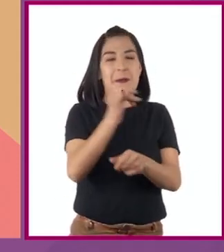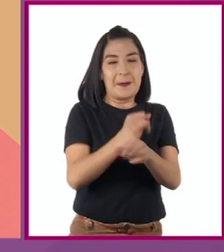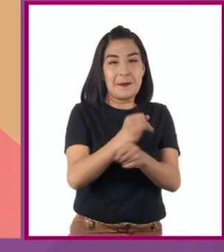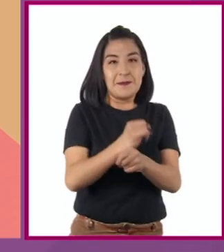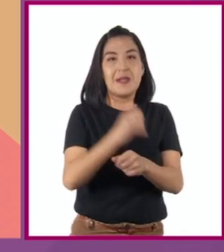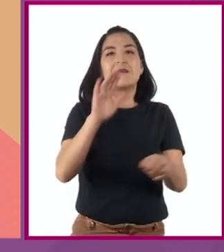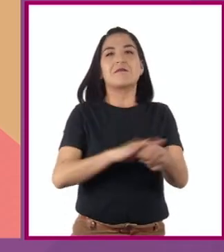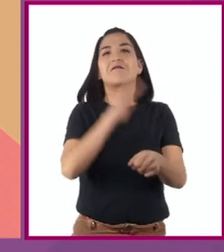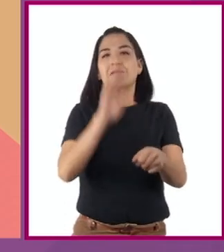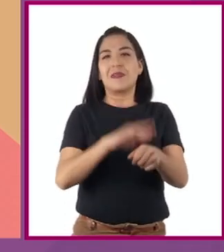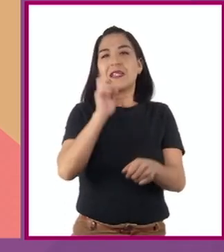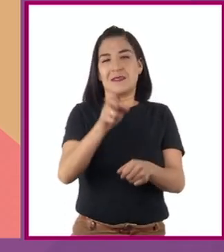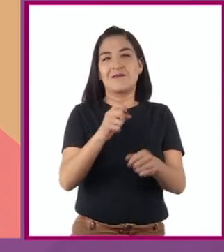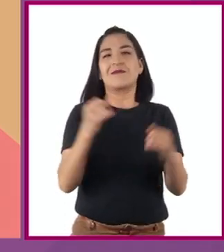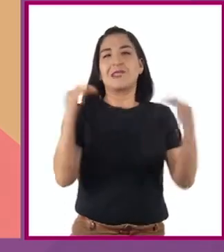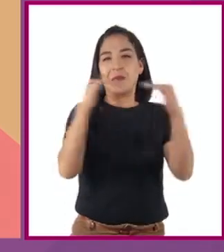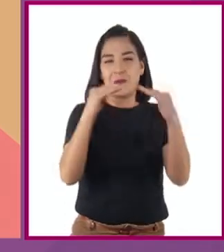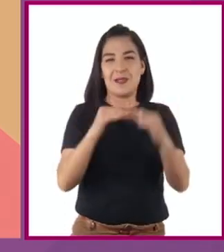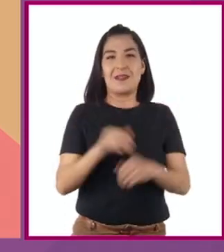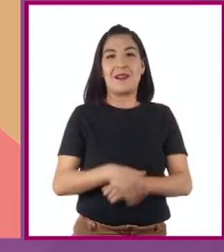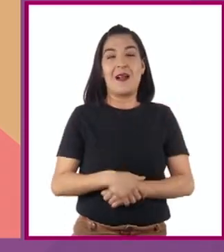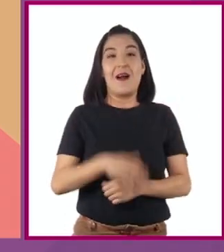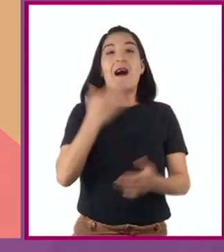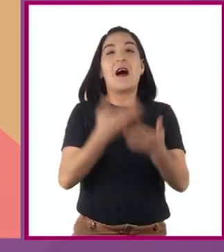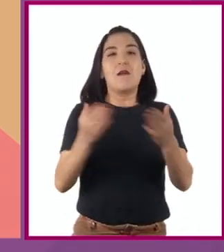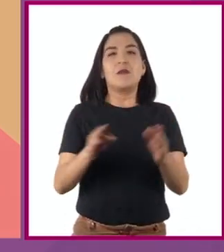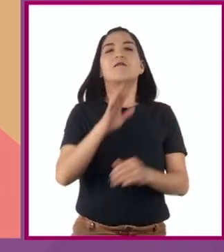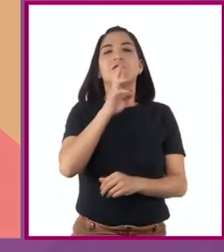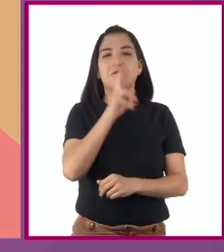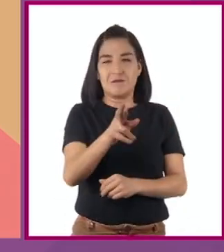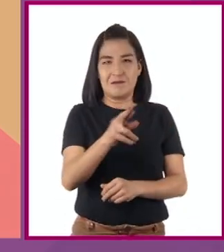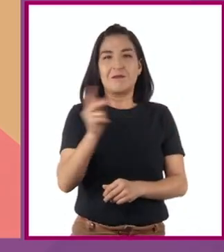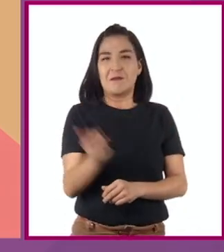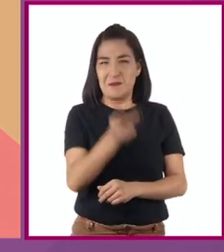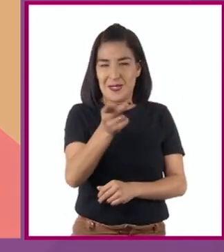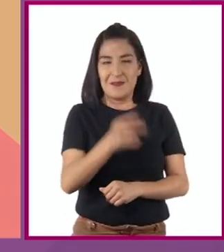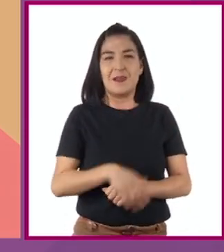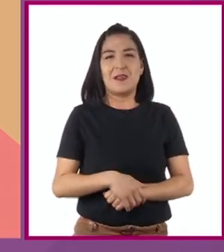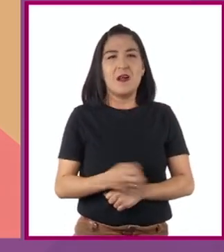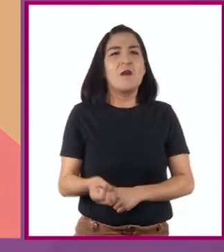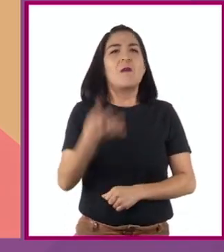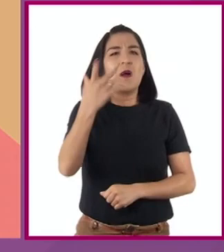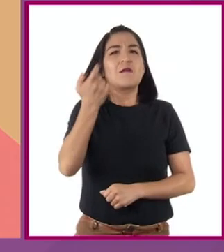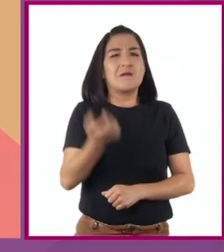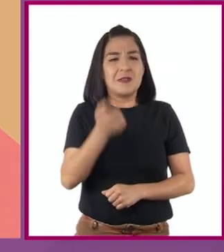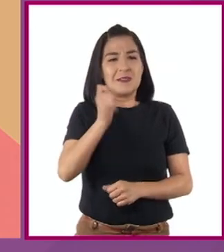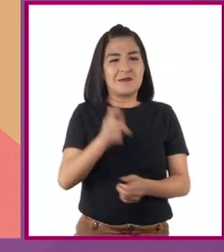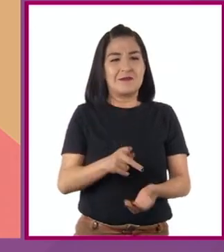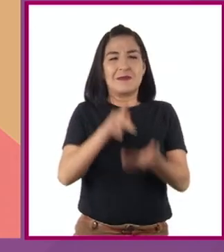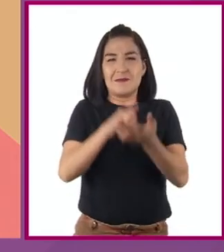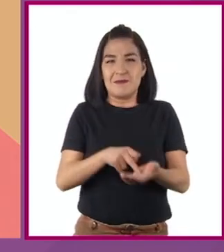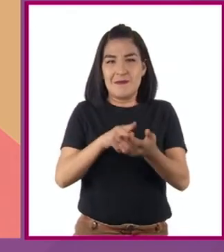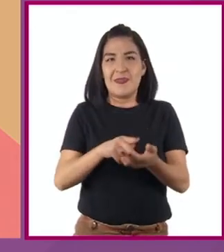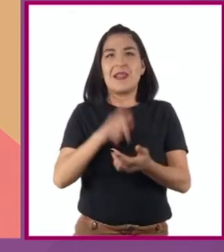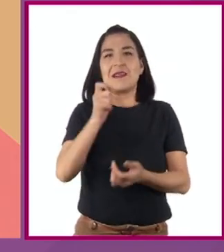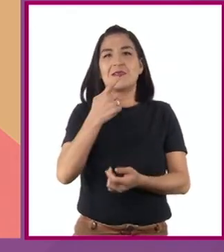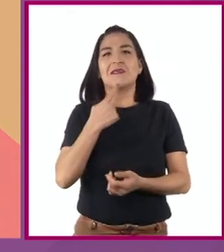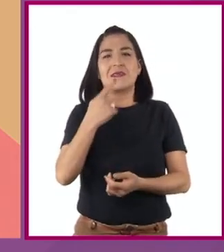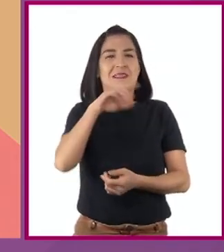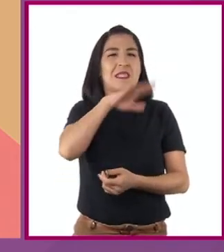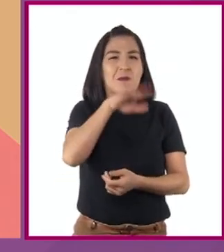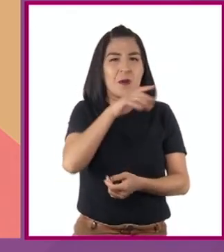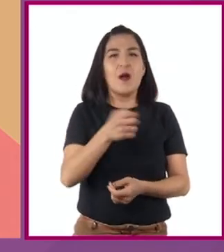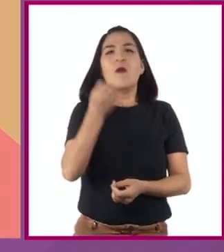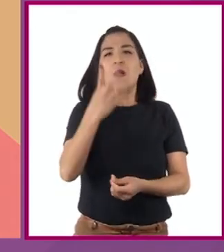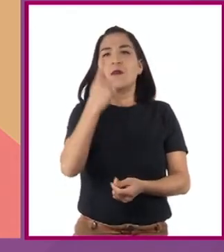se cumpla la igualdad. Ahora podemos responder las preguntas. ¿Cuánto cuesta un kilogramo de cebolla y cuánto un kilogramo de